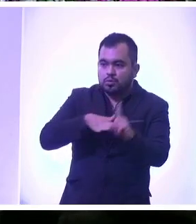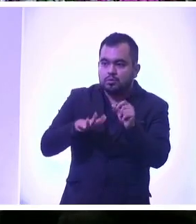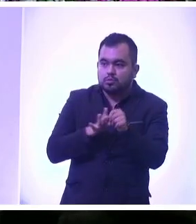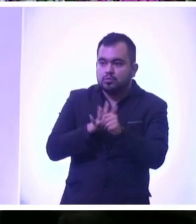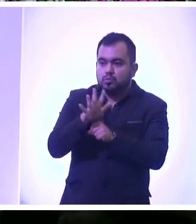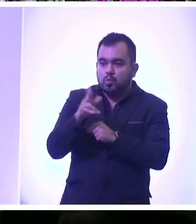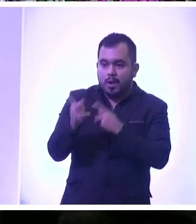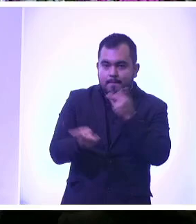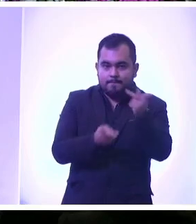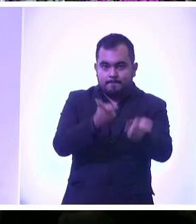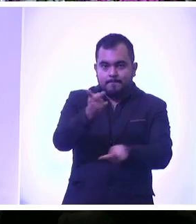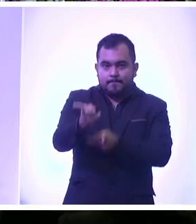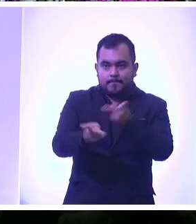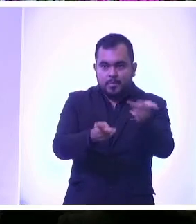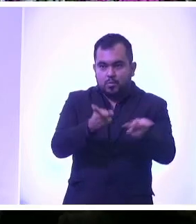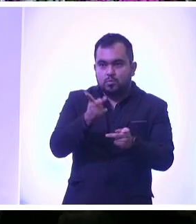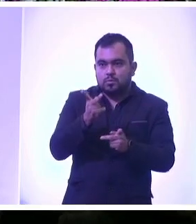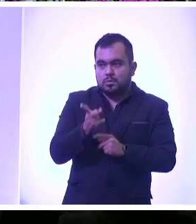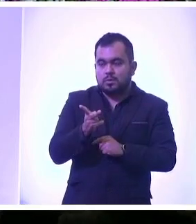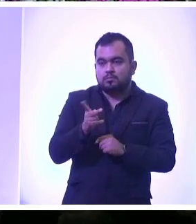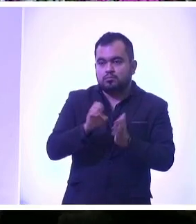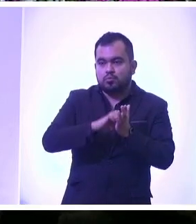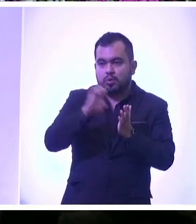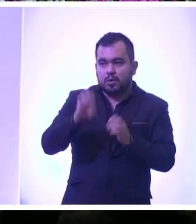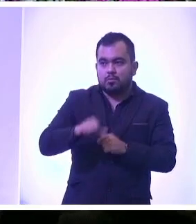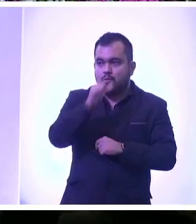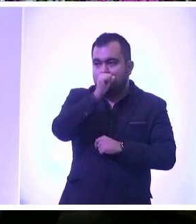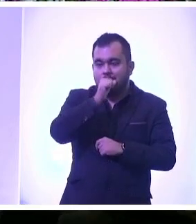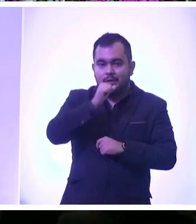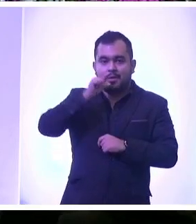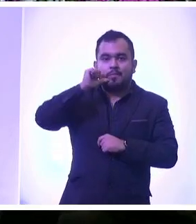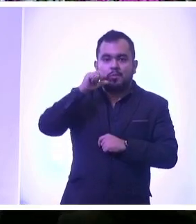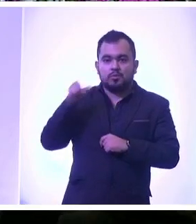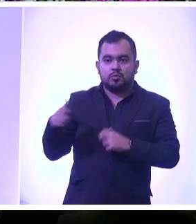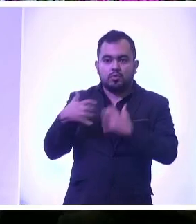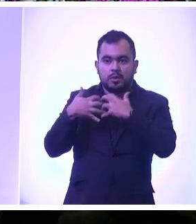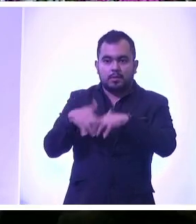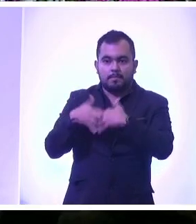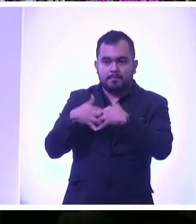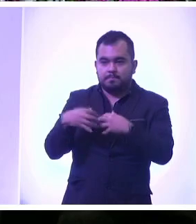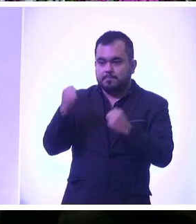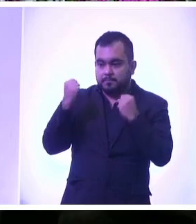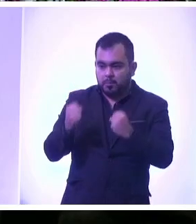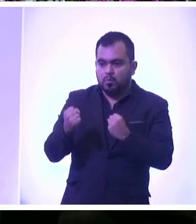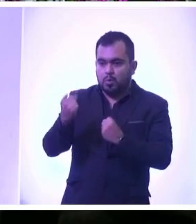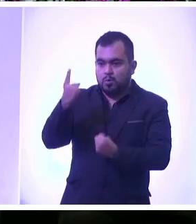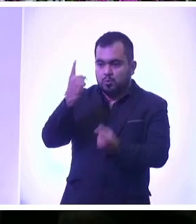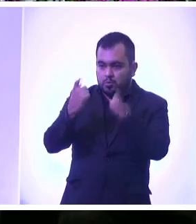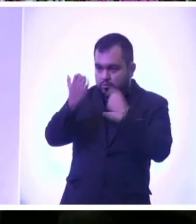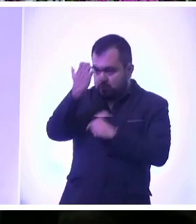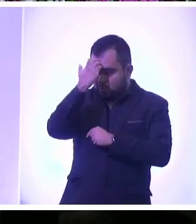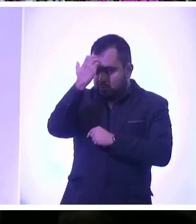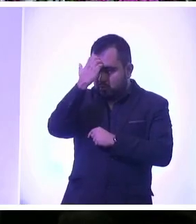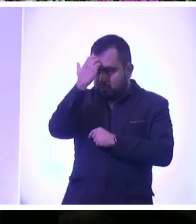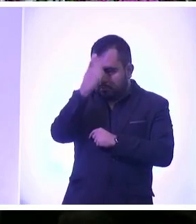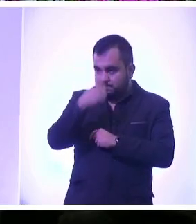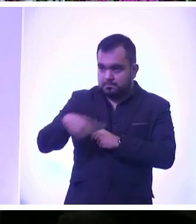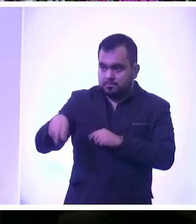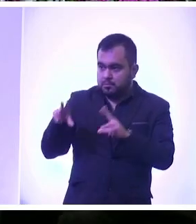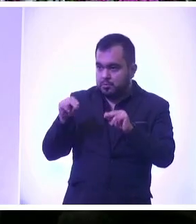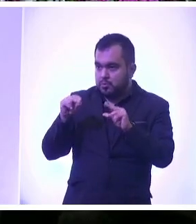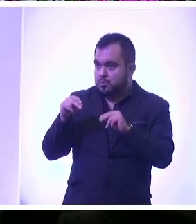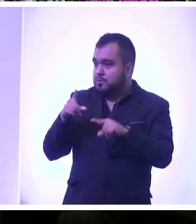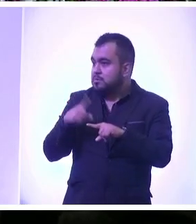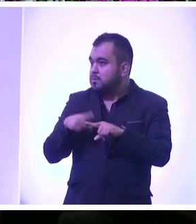las preguntas Amazon una empresa que seguramente algunos conocen y qui no a ver levante la mano Quién no